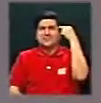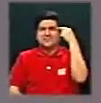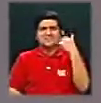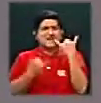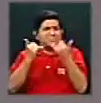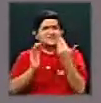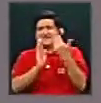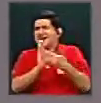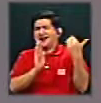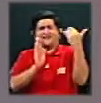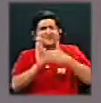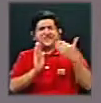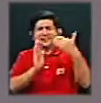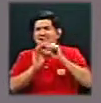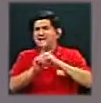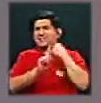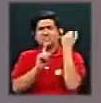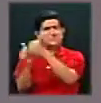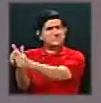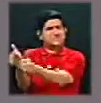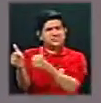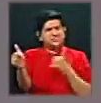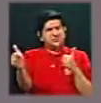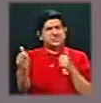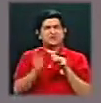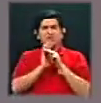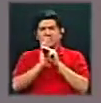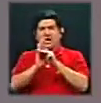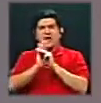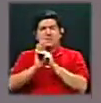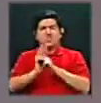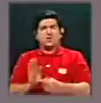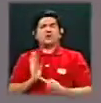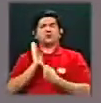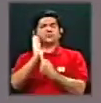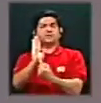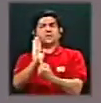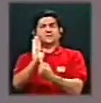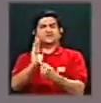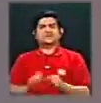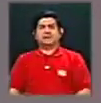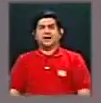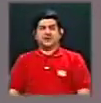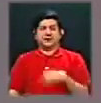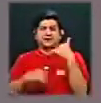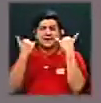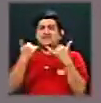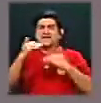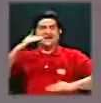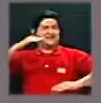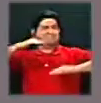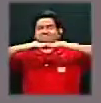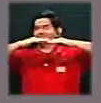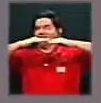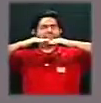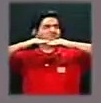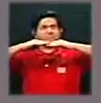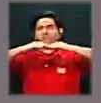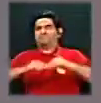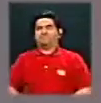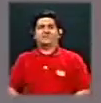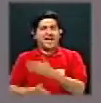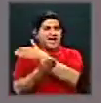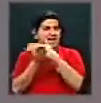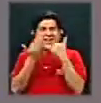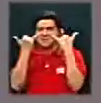deterioro, un estado de decadencia, de retroceso, donde el modelo empieza a ser manifiesto que efectivamente tocó el techo, llegó a sus límites,